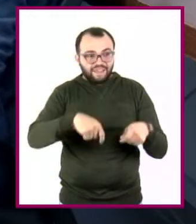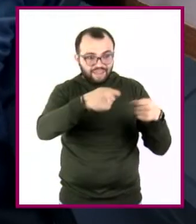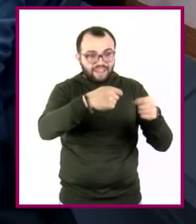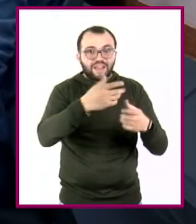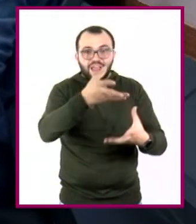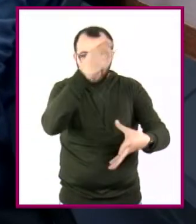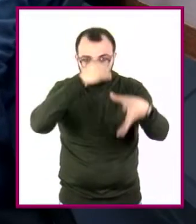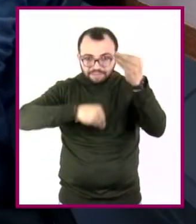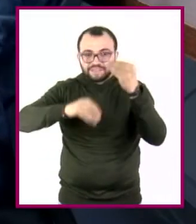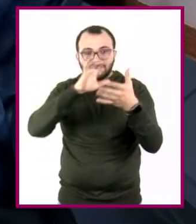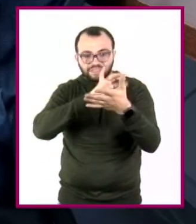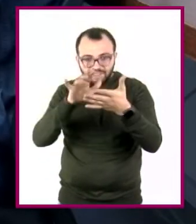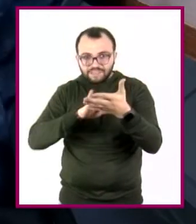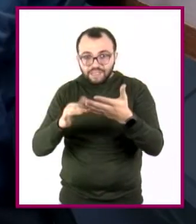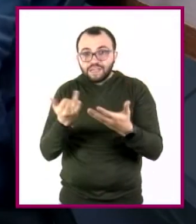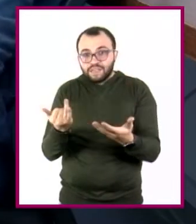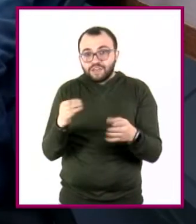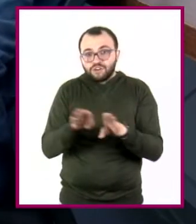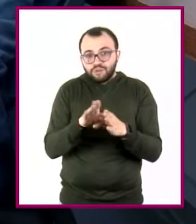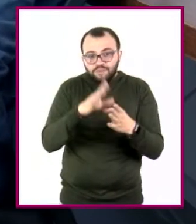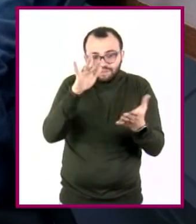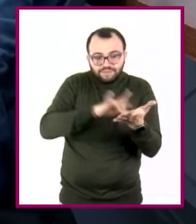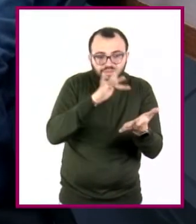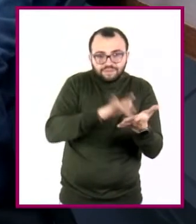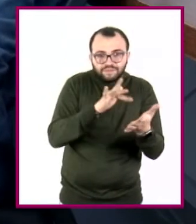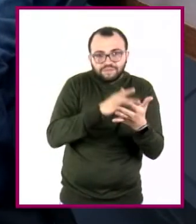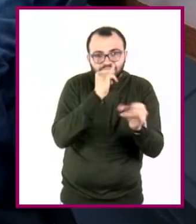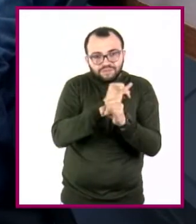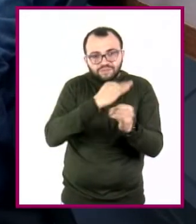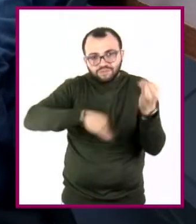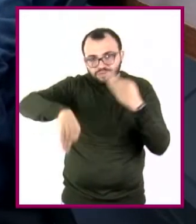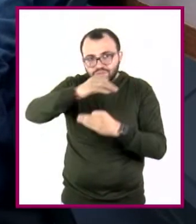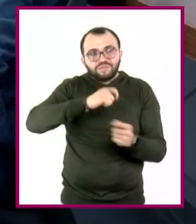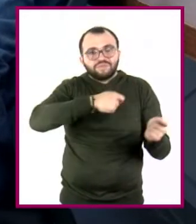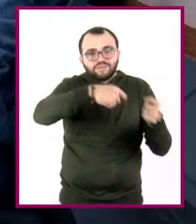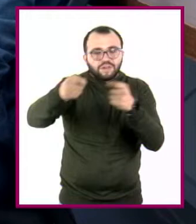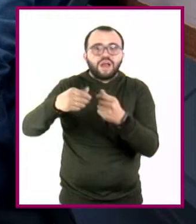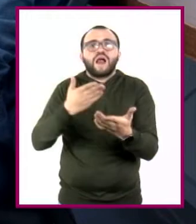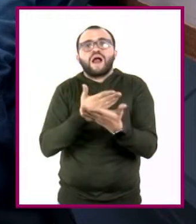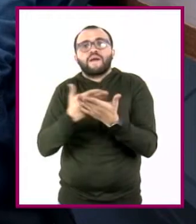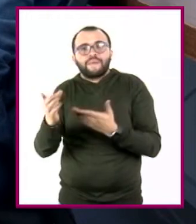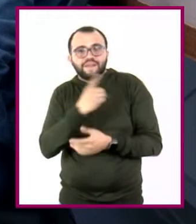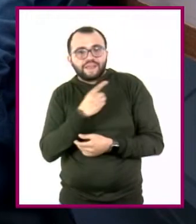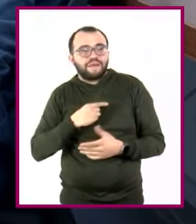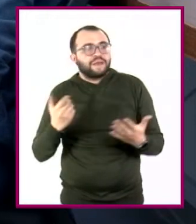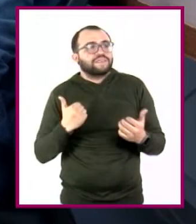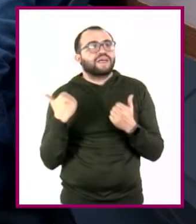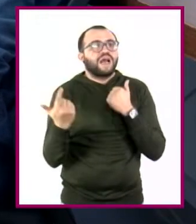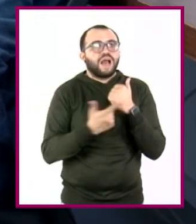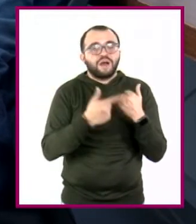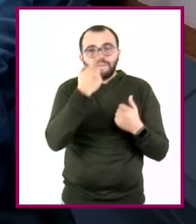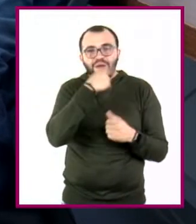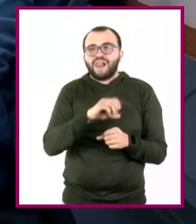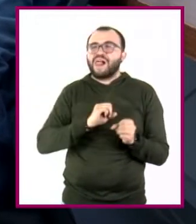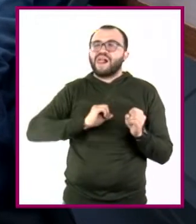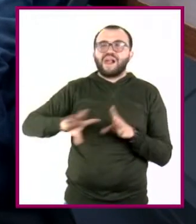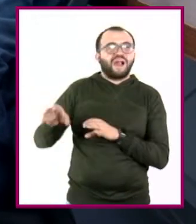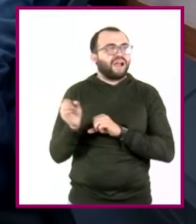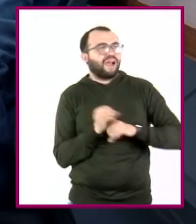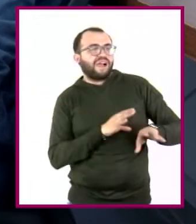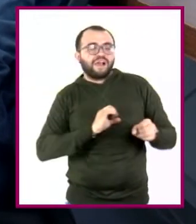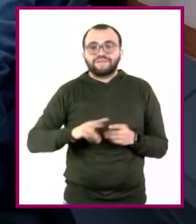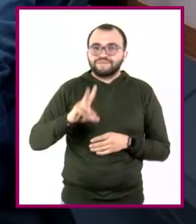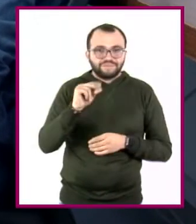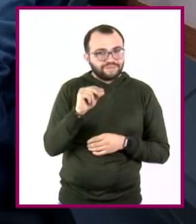y reducir la brecha digital. Además, se debe hacer algo para disminuir la deserción escolar en todos los niveles y generar las condiciones